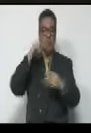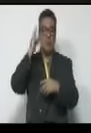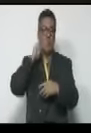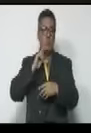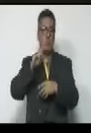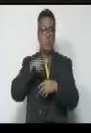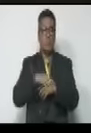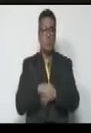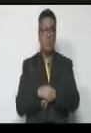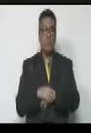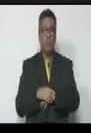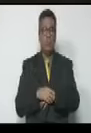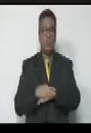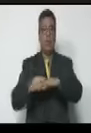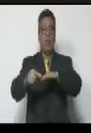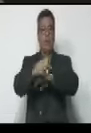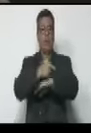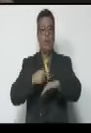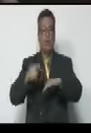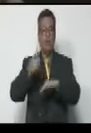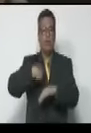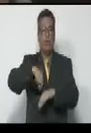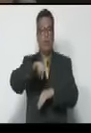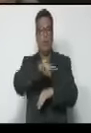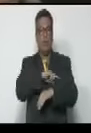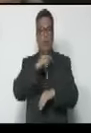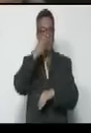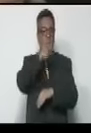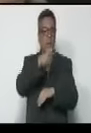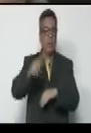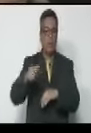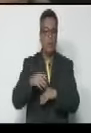Bolivariana, al gobierno y a nuestro pueblo,